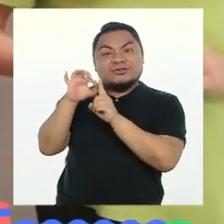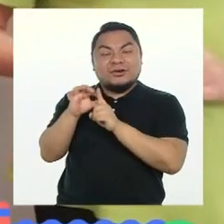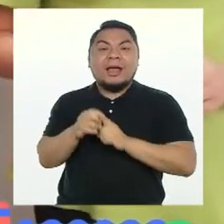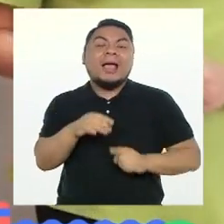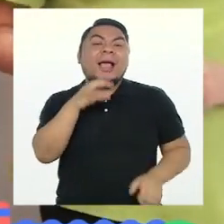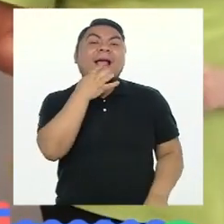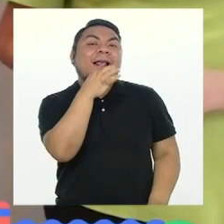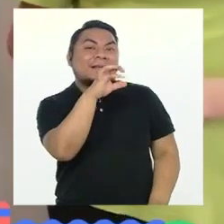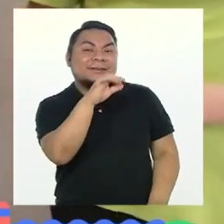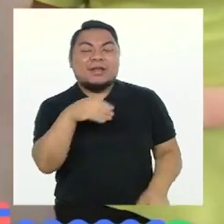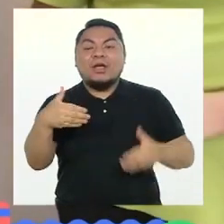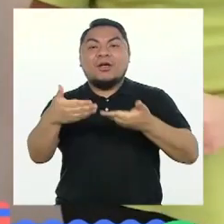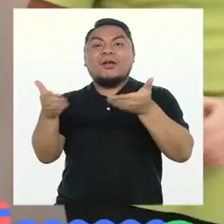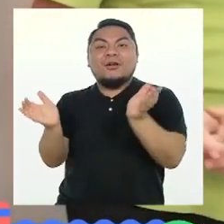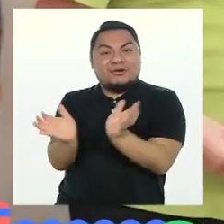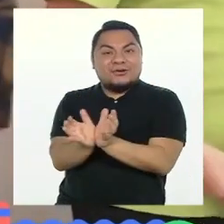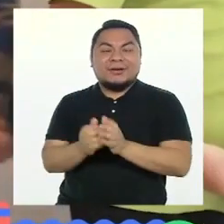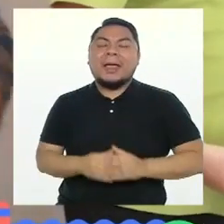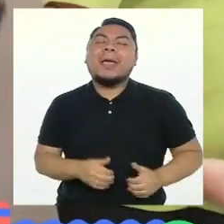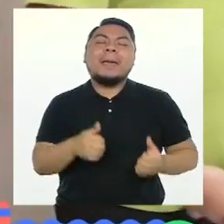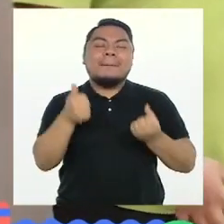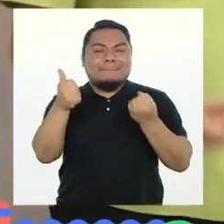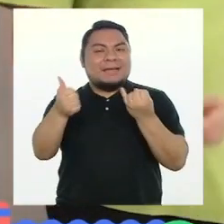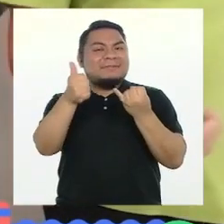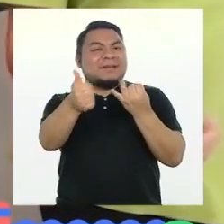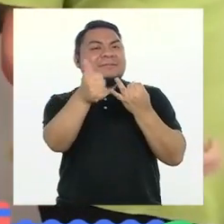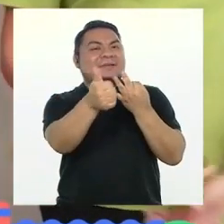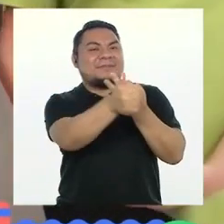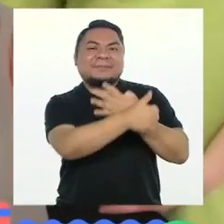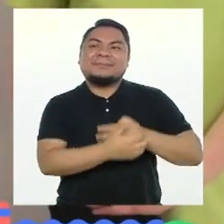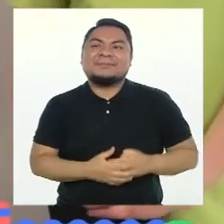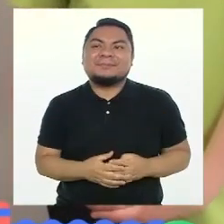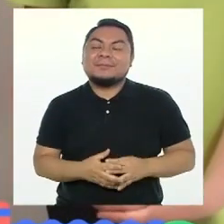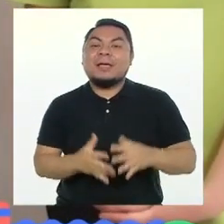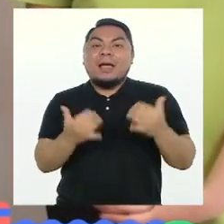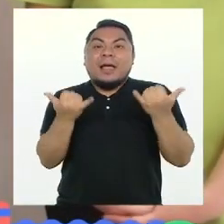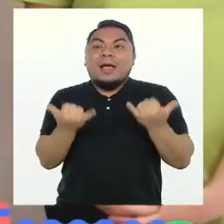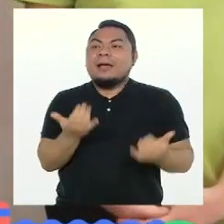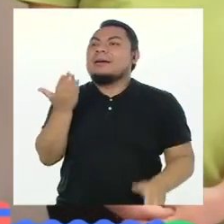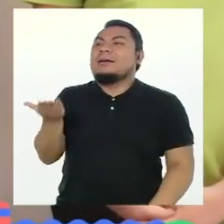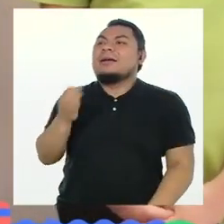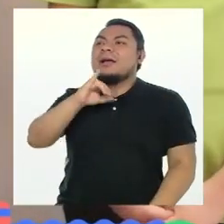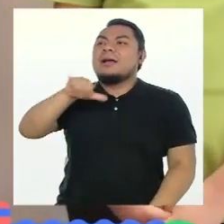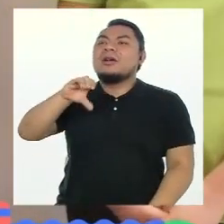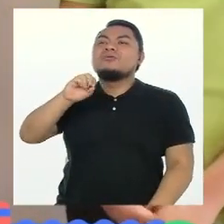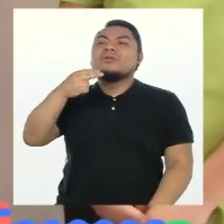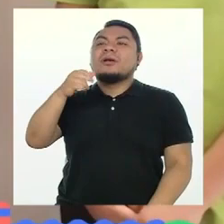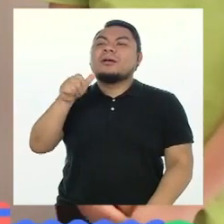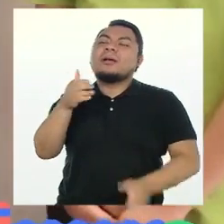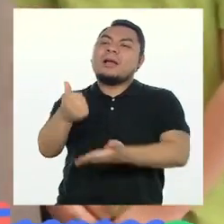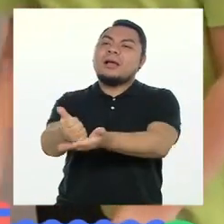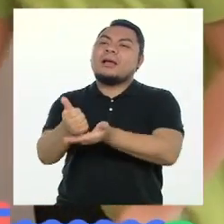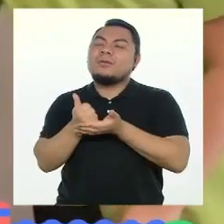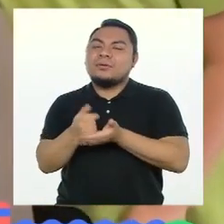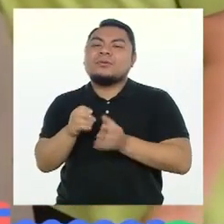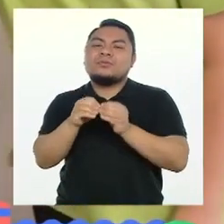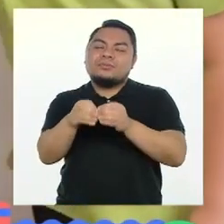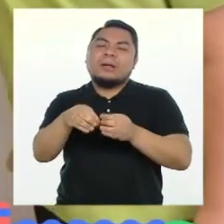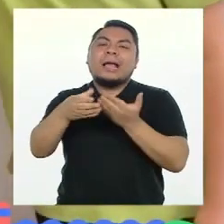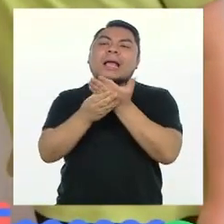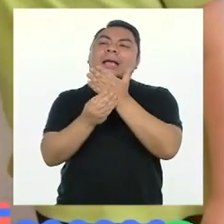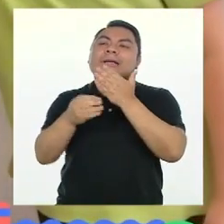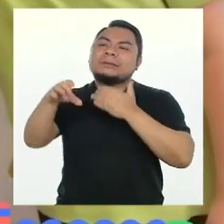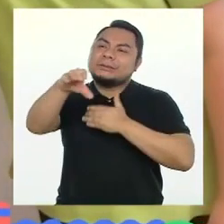sal. La olla. Muy bien. A ver, Johanna, ayúdame a echarle el